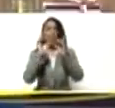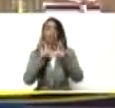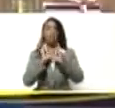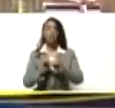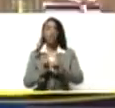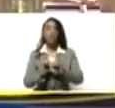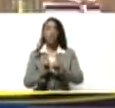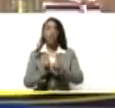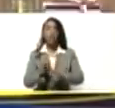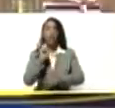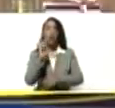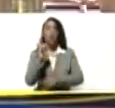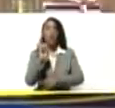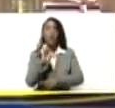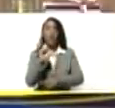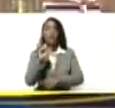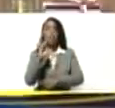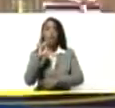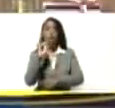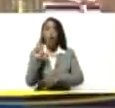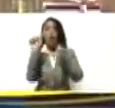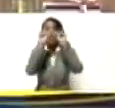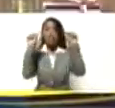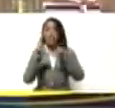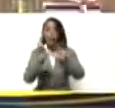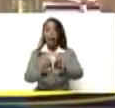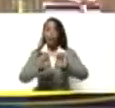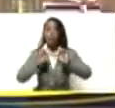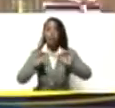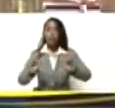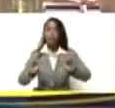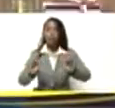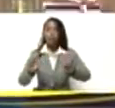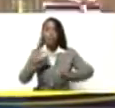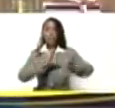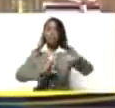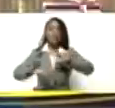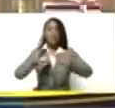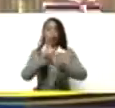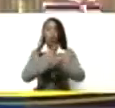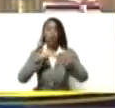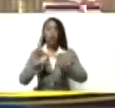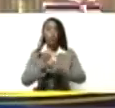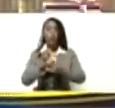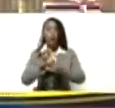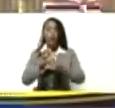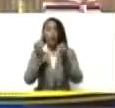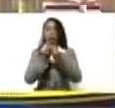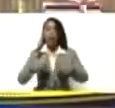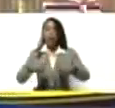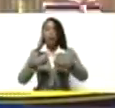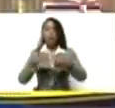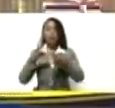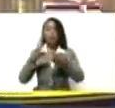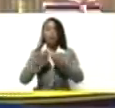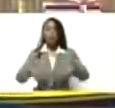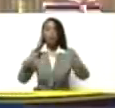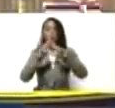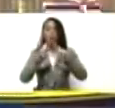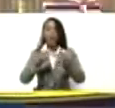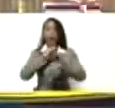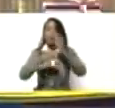unesco del sistema de educación ciencia y cultura de naciones unidas al declarar los